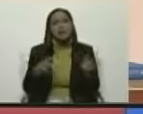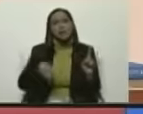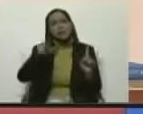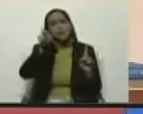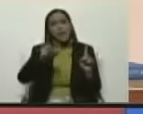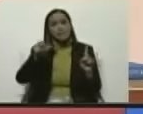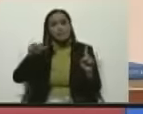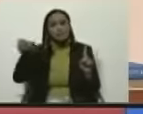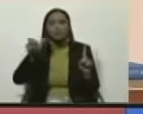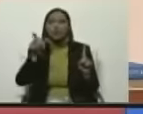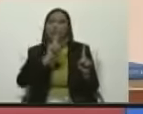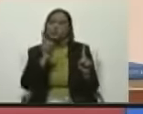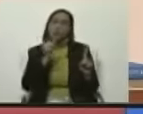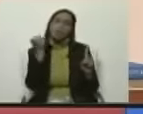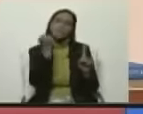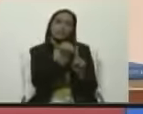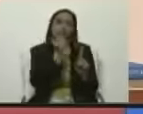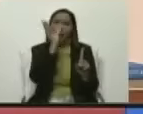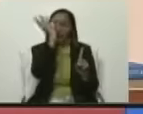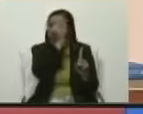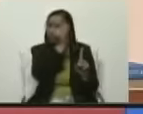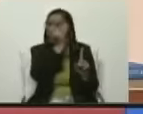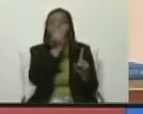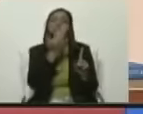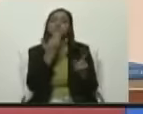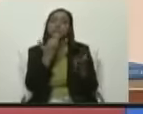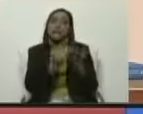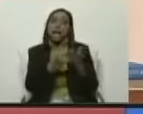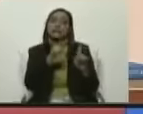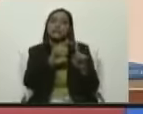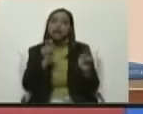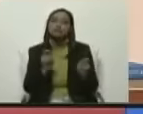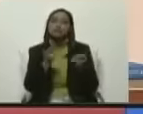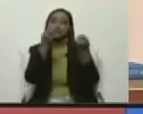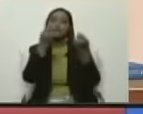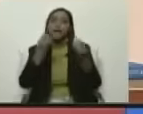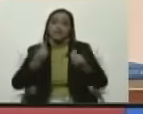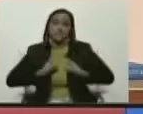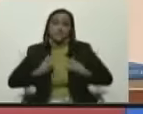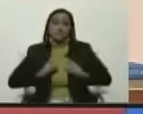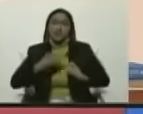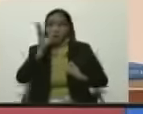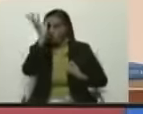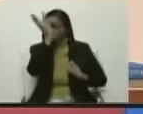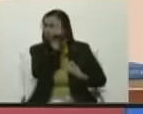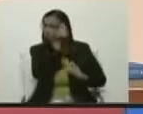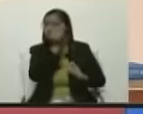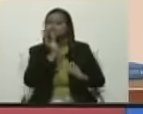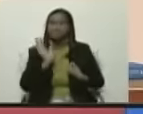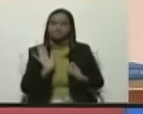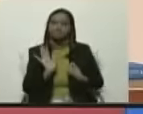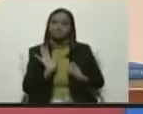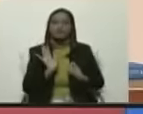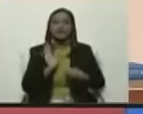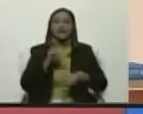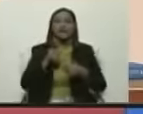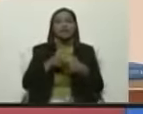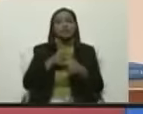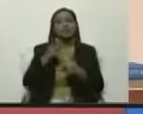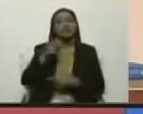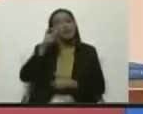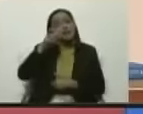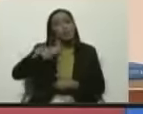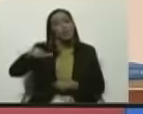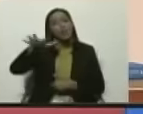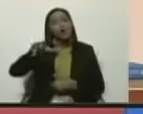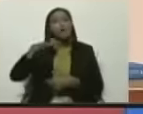hayan tenido éxito, que el señor Trump siga con vida y que el pueblo de Estados Unidos decida lo que tenga